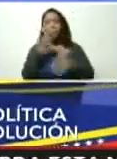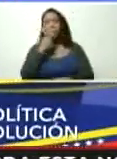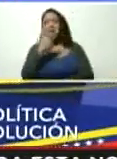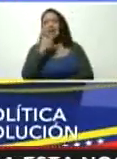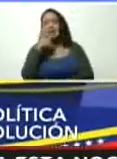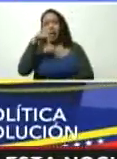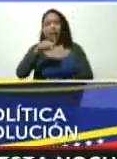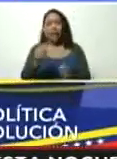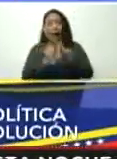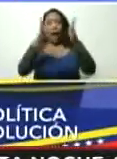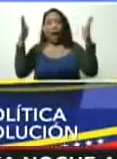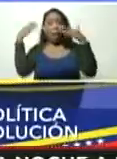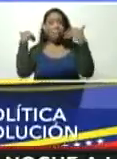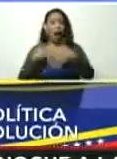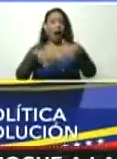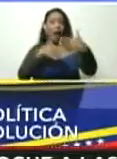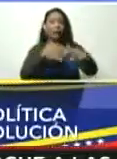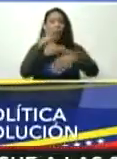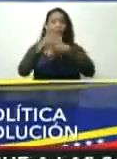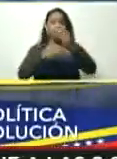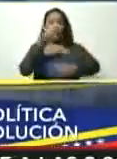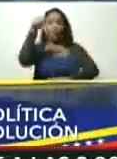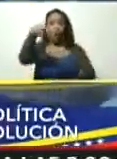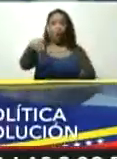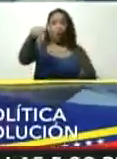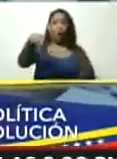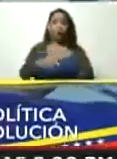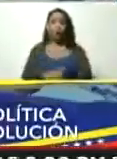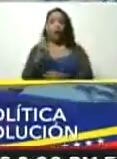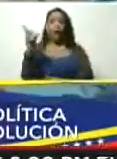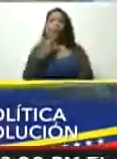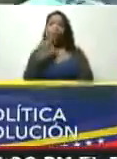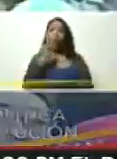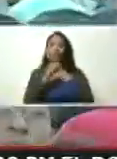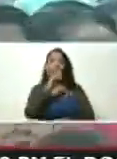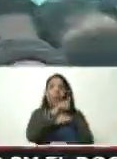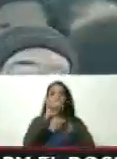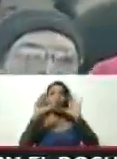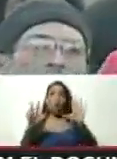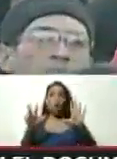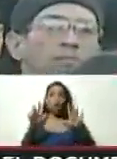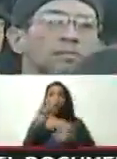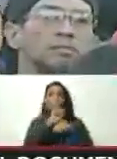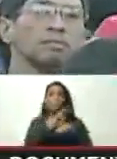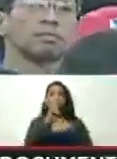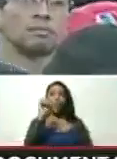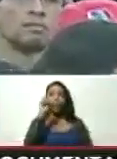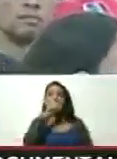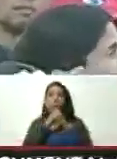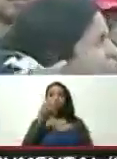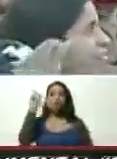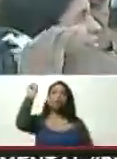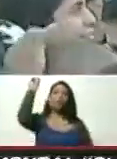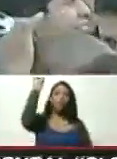esta inmensa marcha que hemos hecho hoy, esos jóvenes de 18, de 20 años,